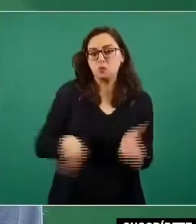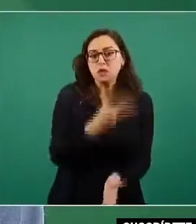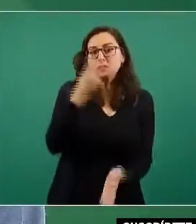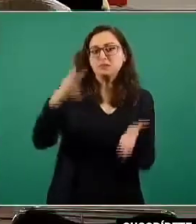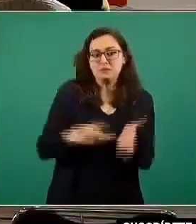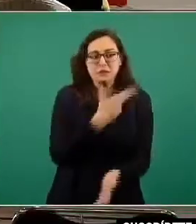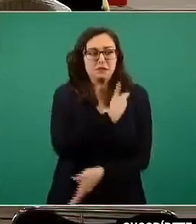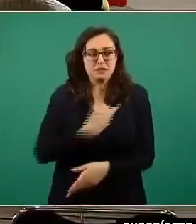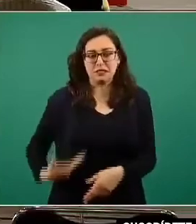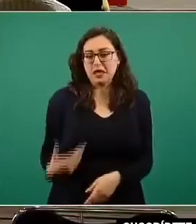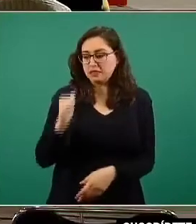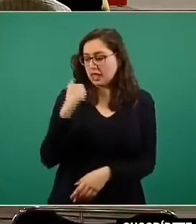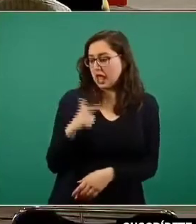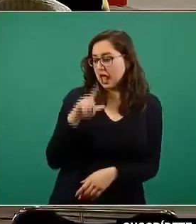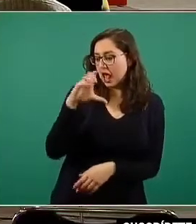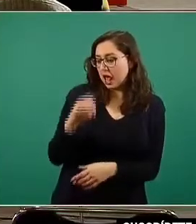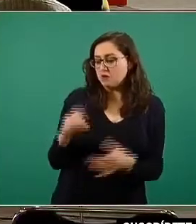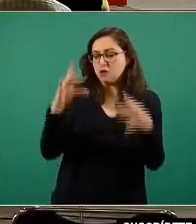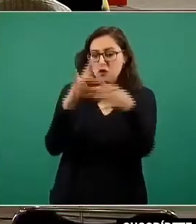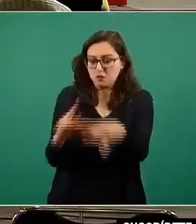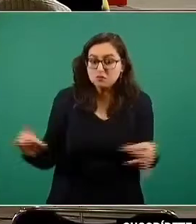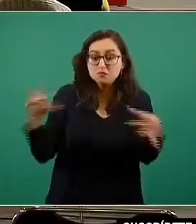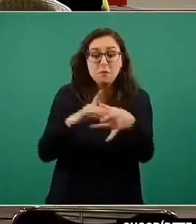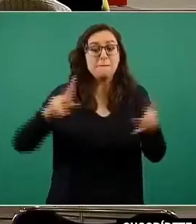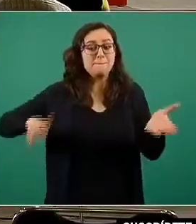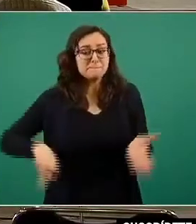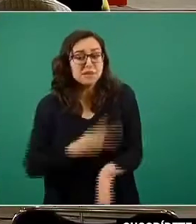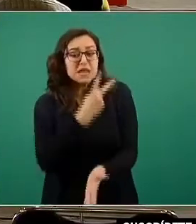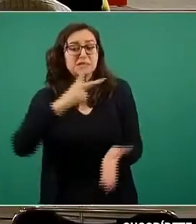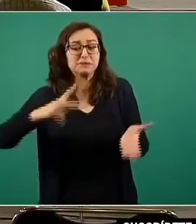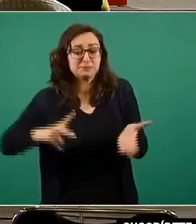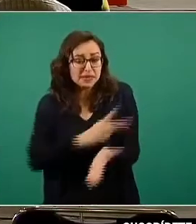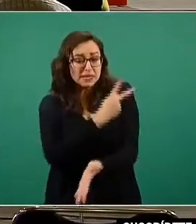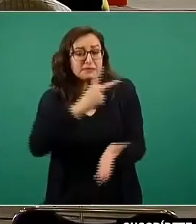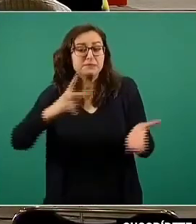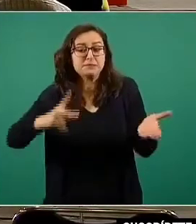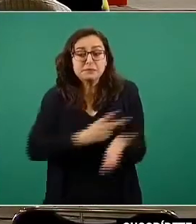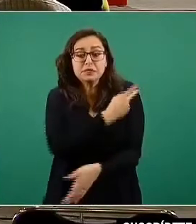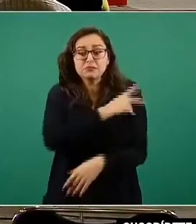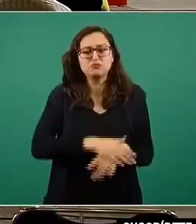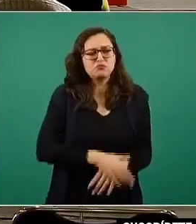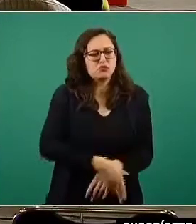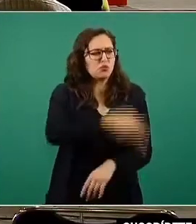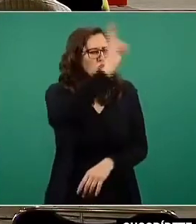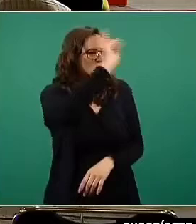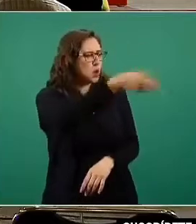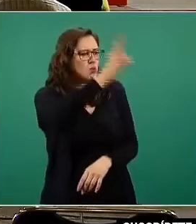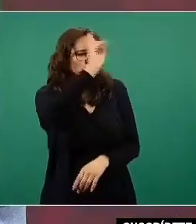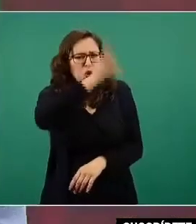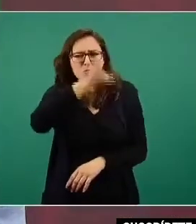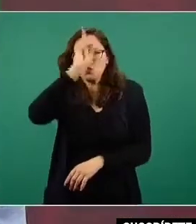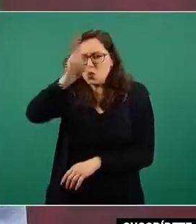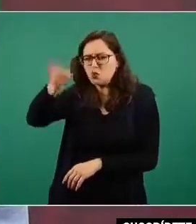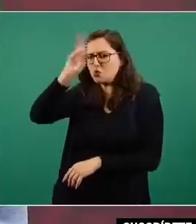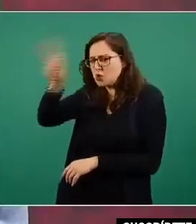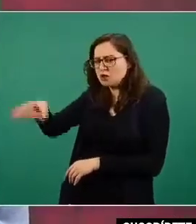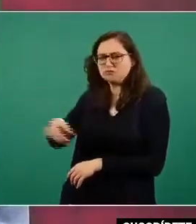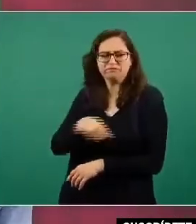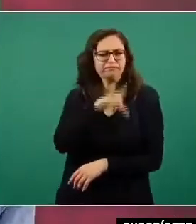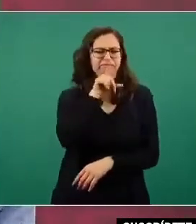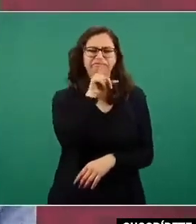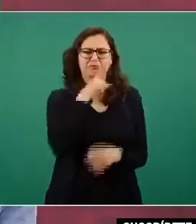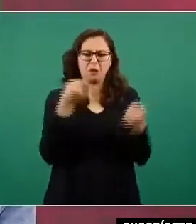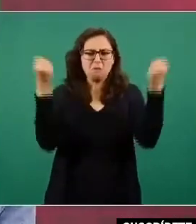Obrador en muchos contextos. No se trata de prohibir, no se trata de